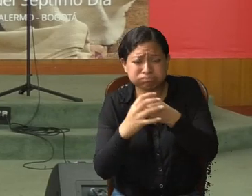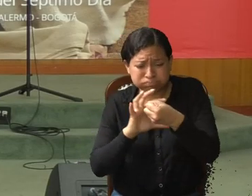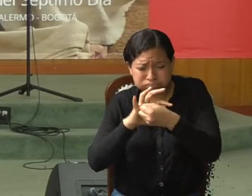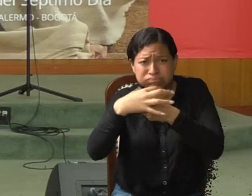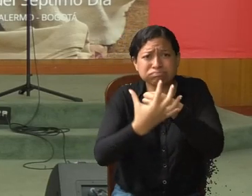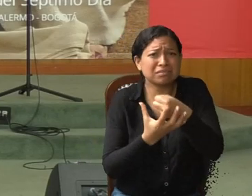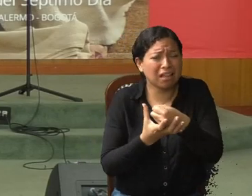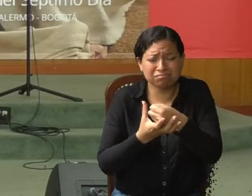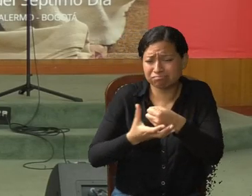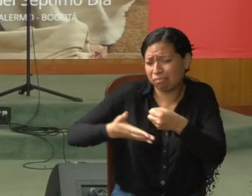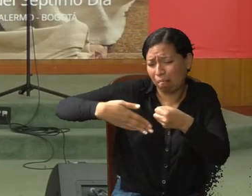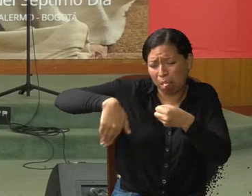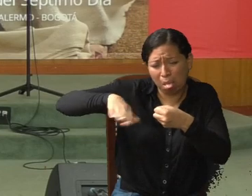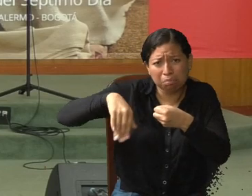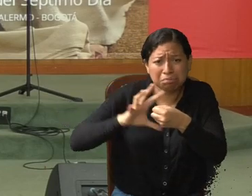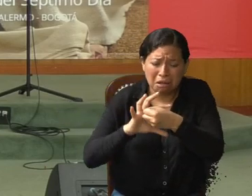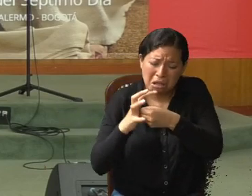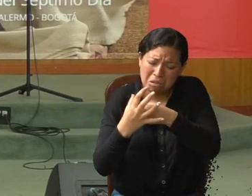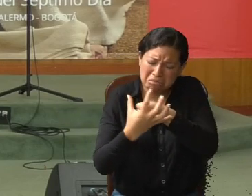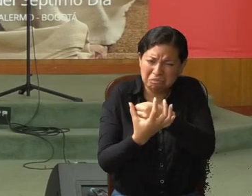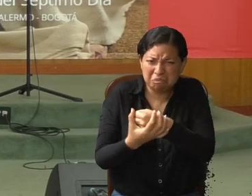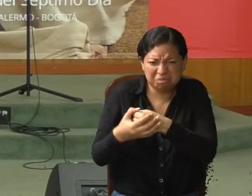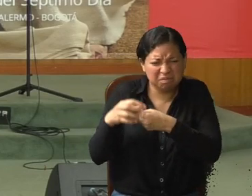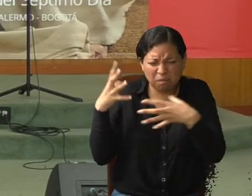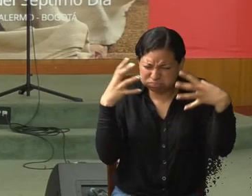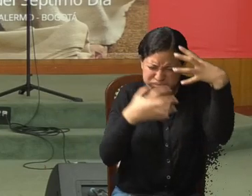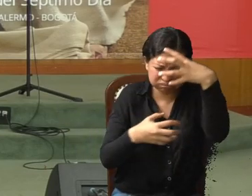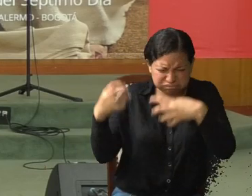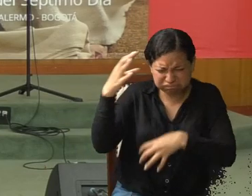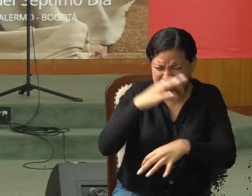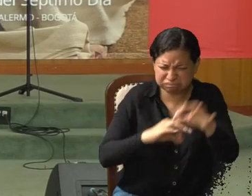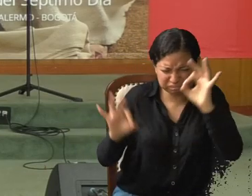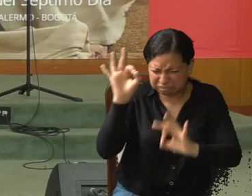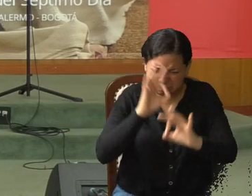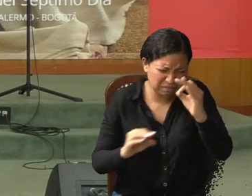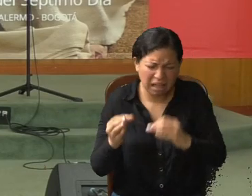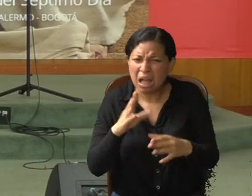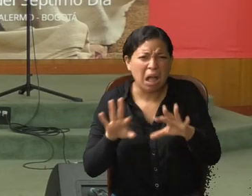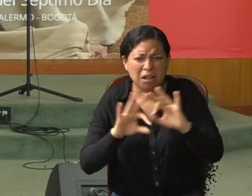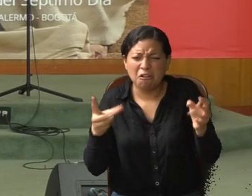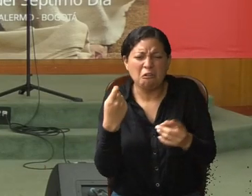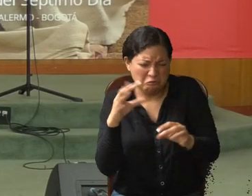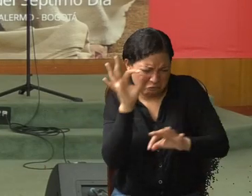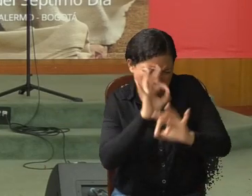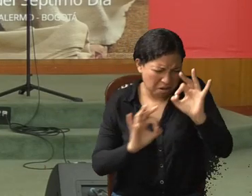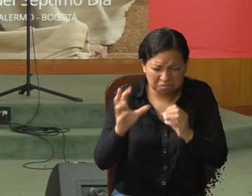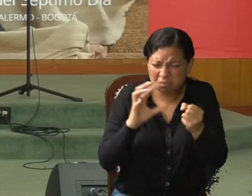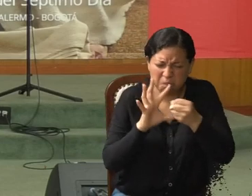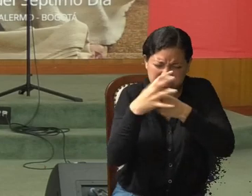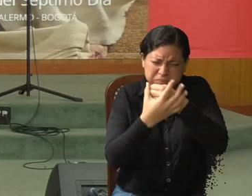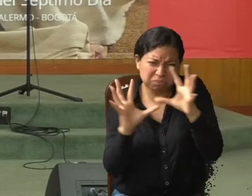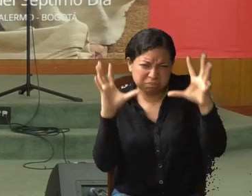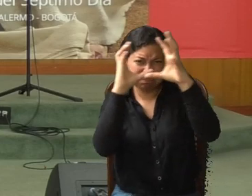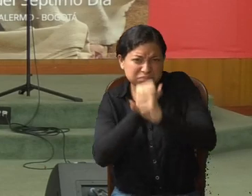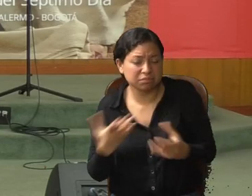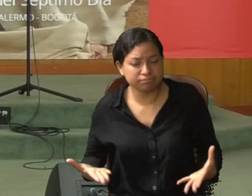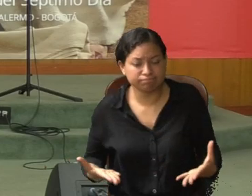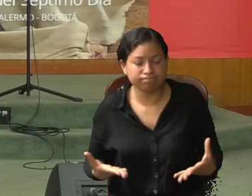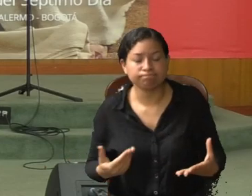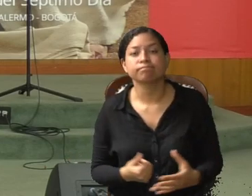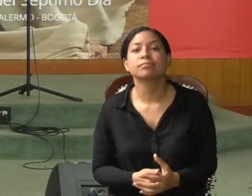Bueno, a mí me gusta mucho ser curioso y volver siempre al original porque aprende uno cosas nuevas. Y resulta que desordenado y